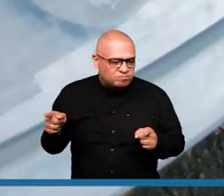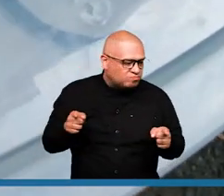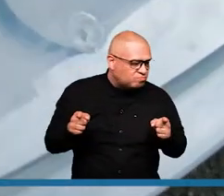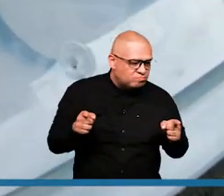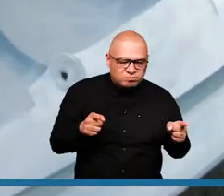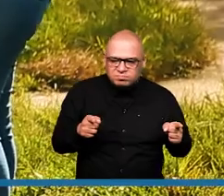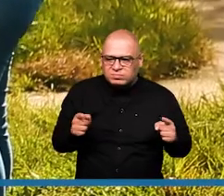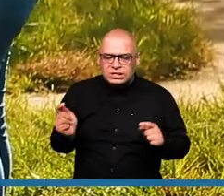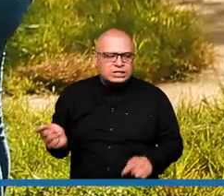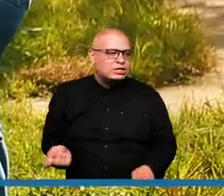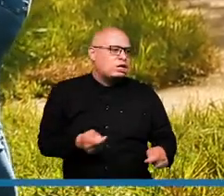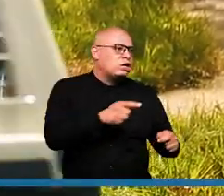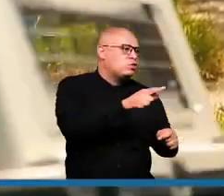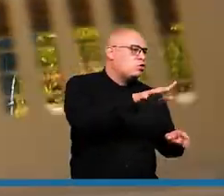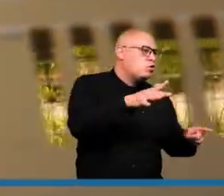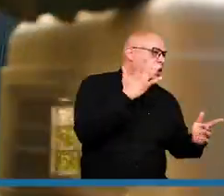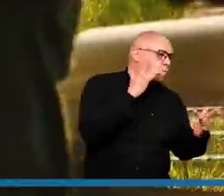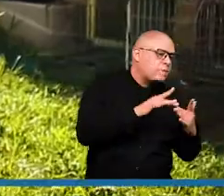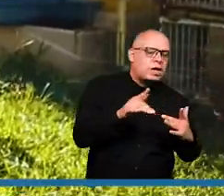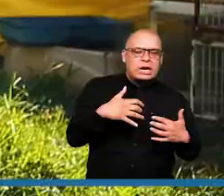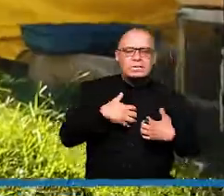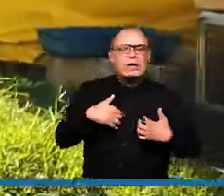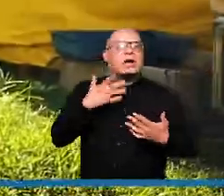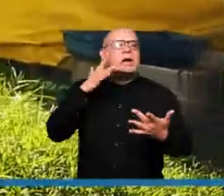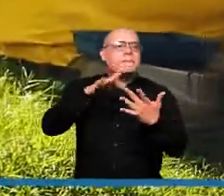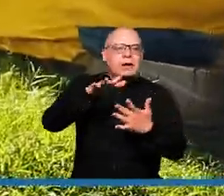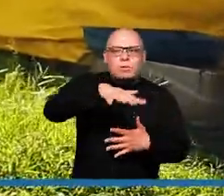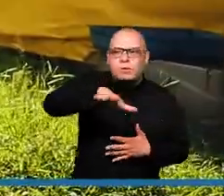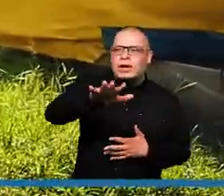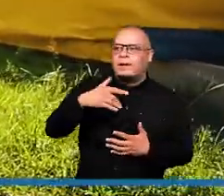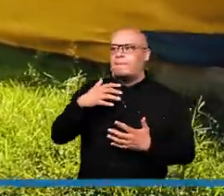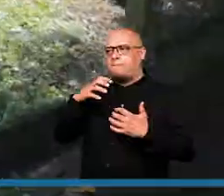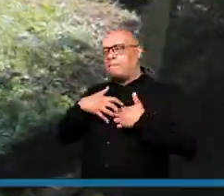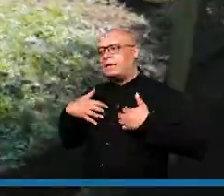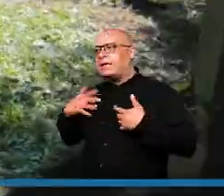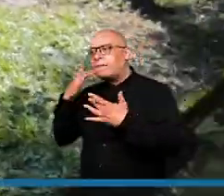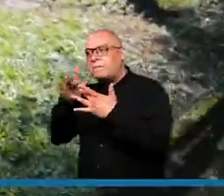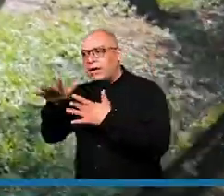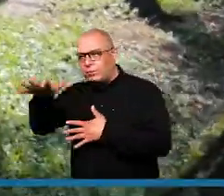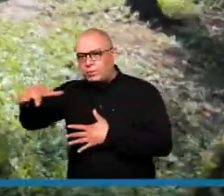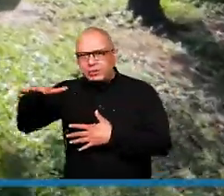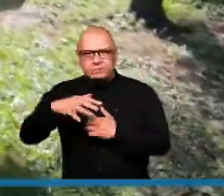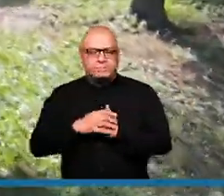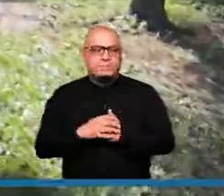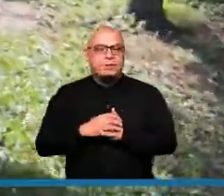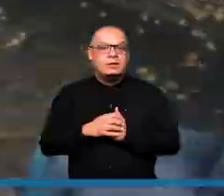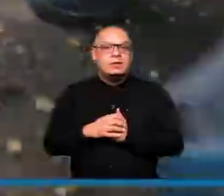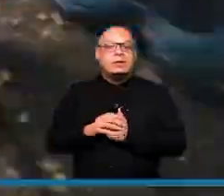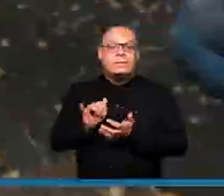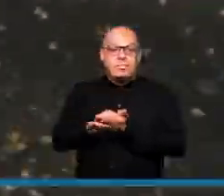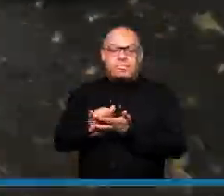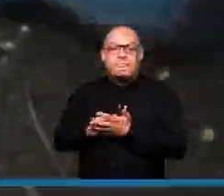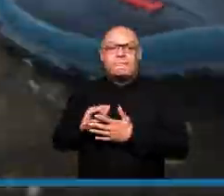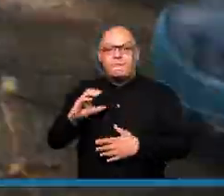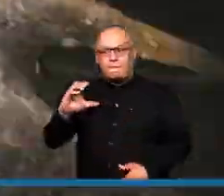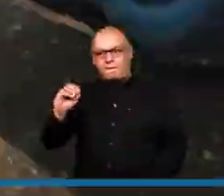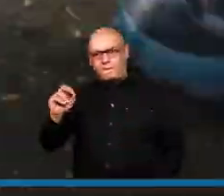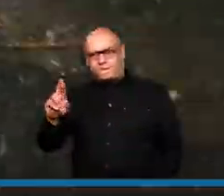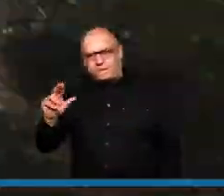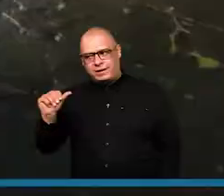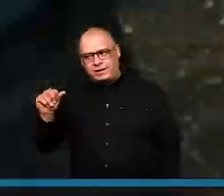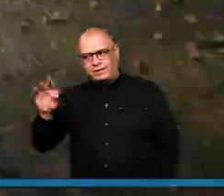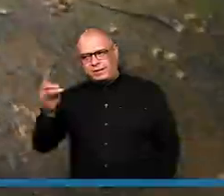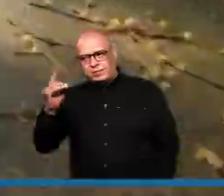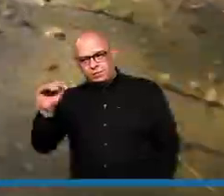Entonces, así que nos toca aunarnos con recursos en este momento con Corantioquia y con Cornare para hacer esas plataformas de liberación. Dentro de este